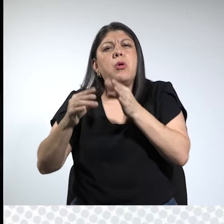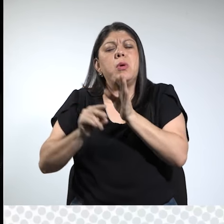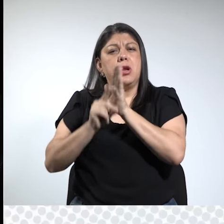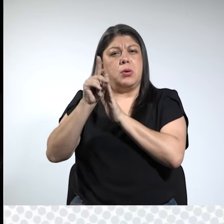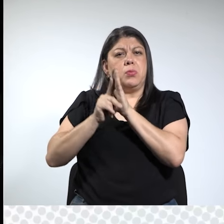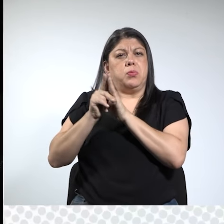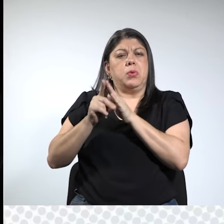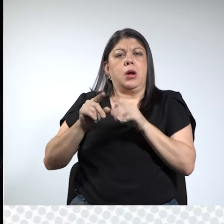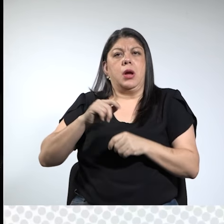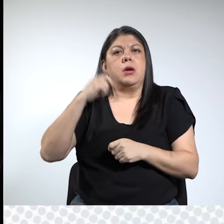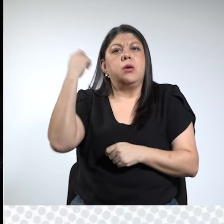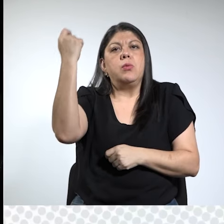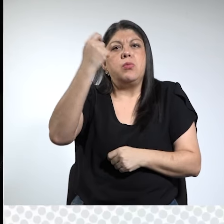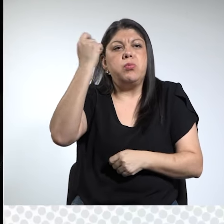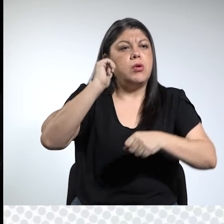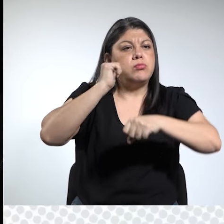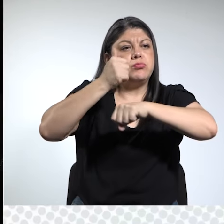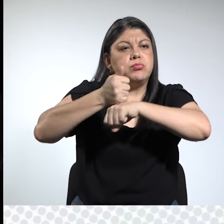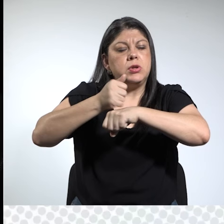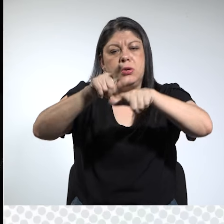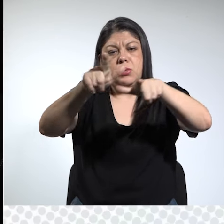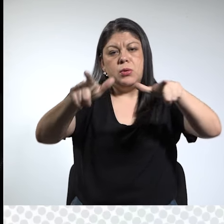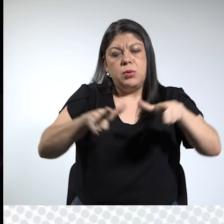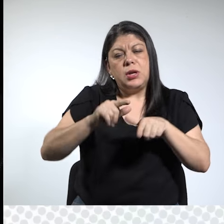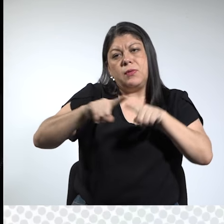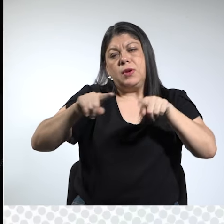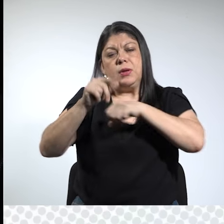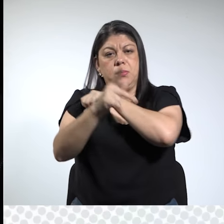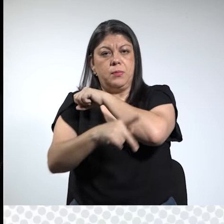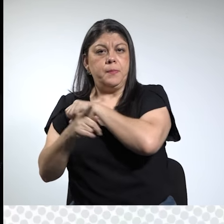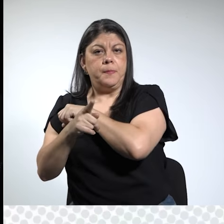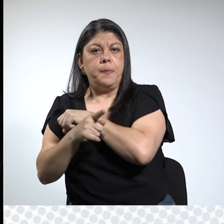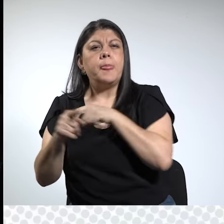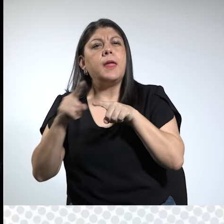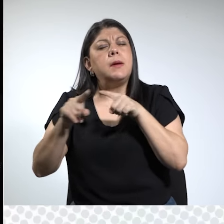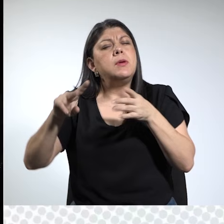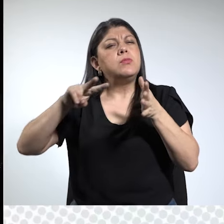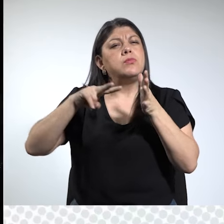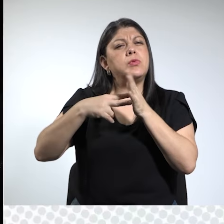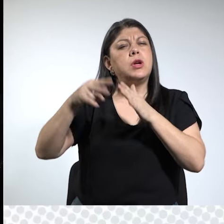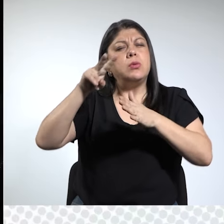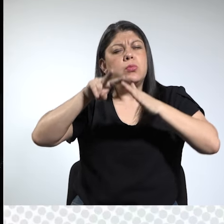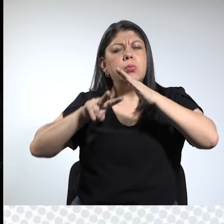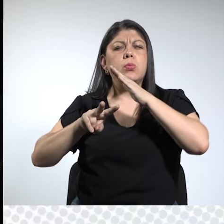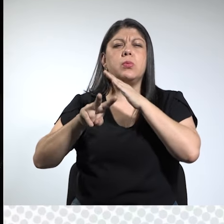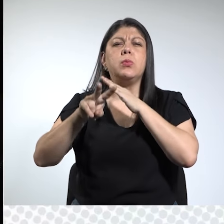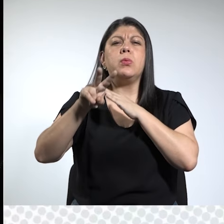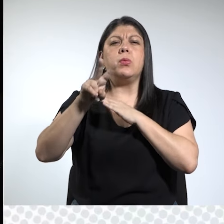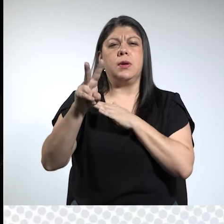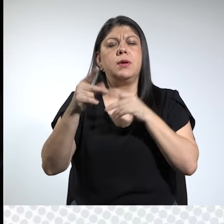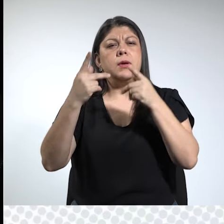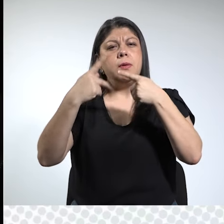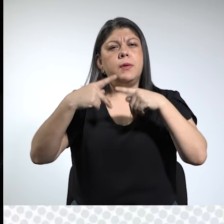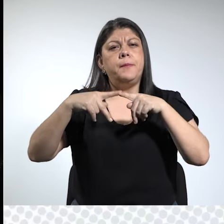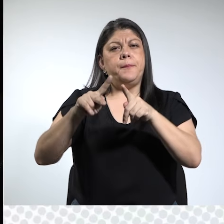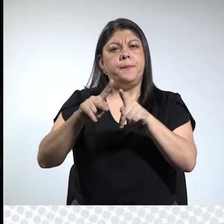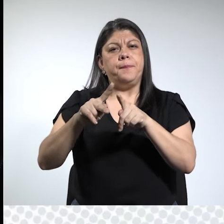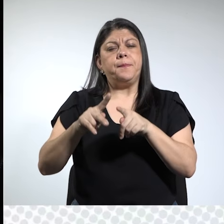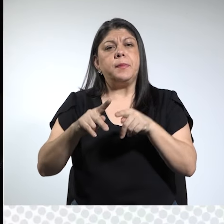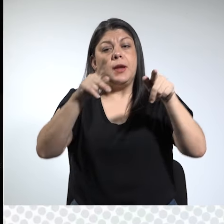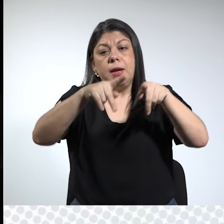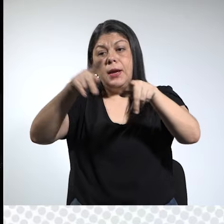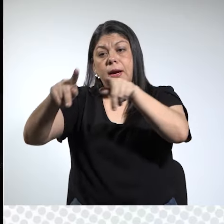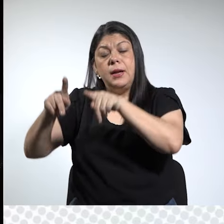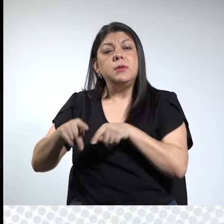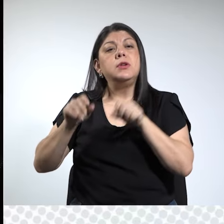exactamente igual el Guanacaste en las otras partes de nuestro país. Y al final de cuentas, pues es una visión que permite que